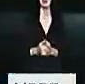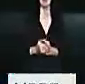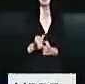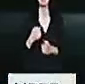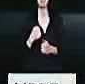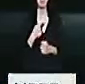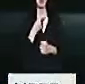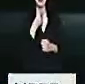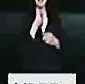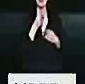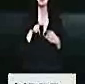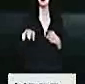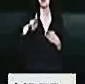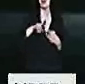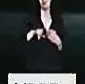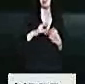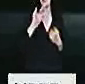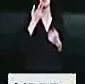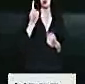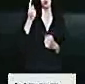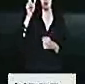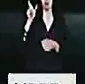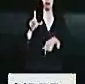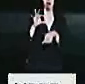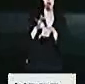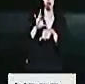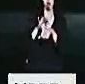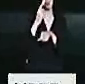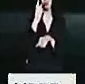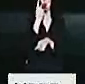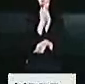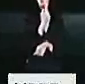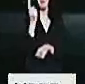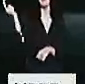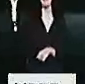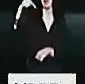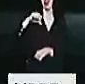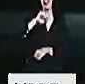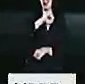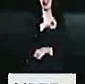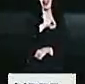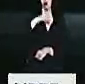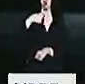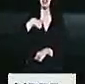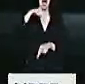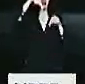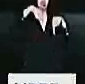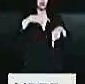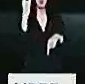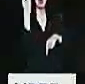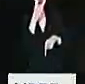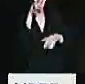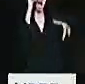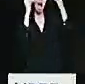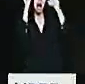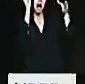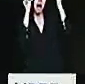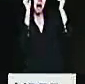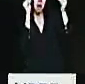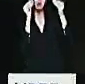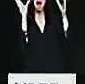dije antes, digamos, porque un oftalmólogo viene a Santiago y se forma en alguna universidad. Uh-huh. ¿Y qué